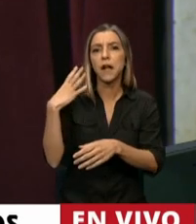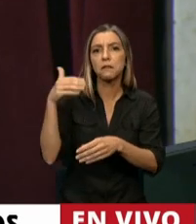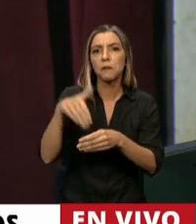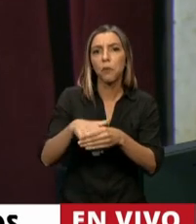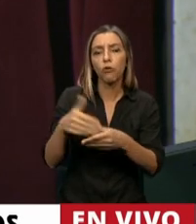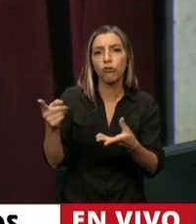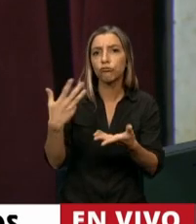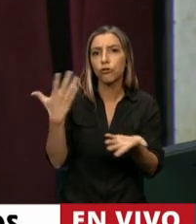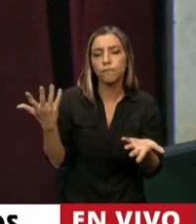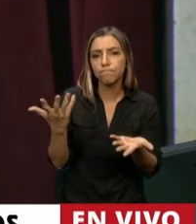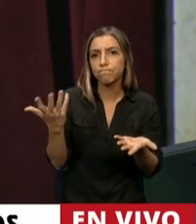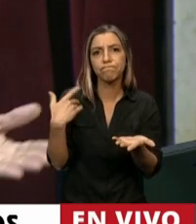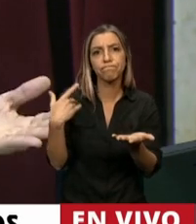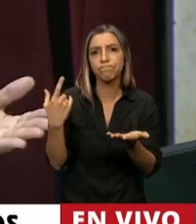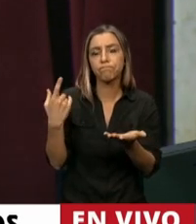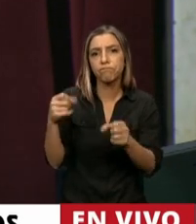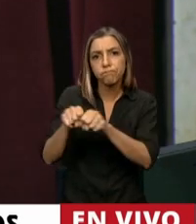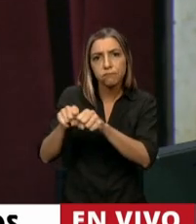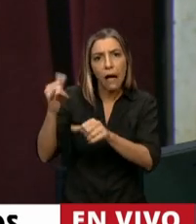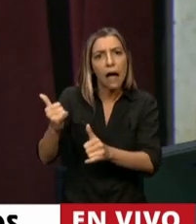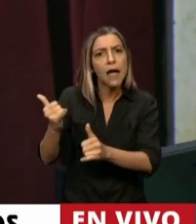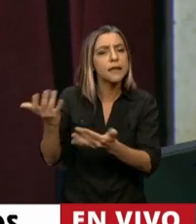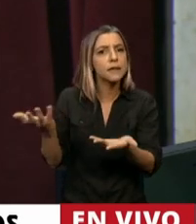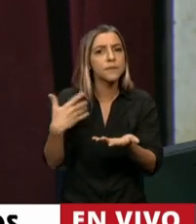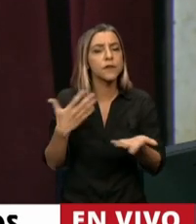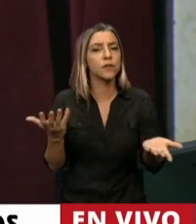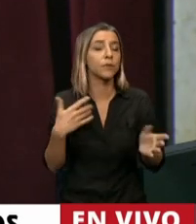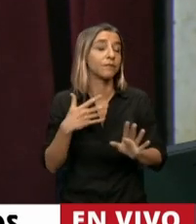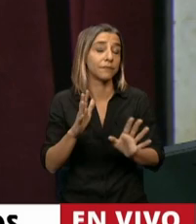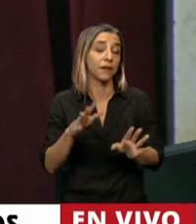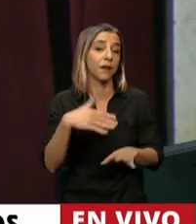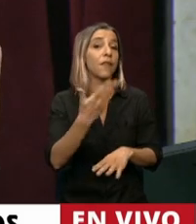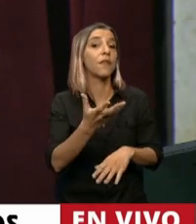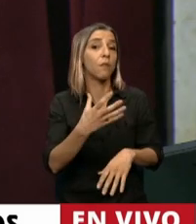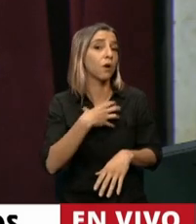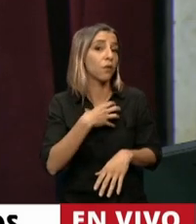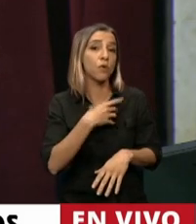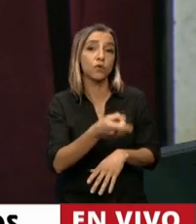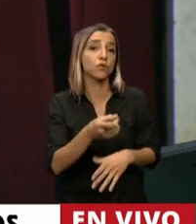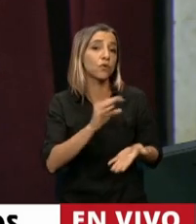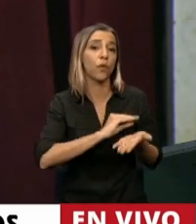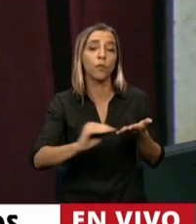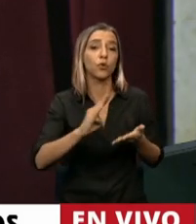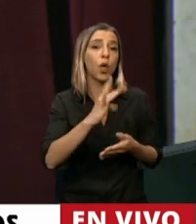voto consentido. Le voy a hacer un curso, diputado Burjai, le siempre tiene